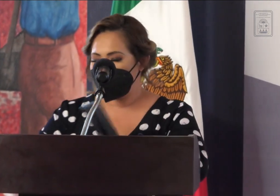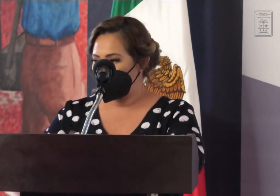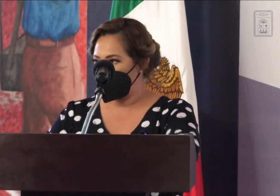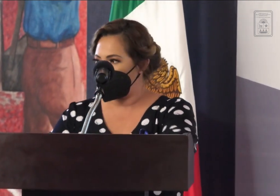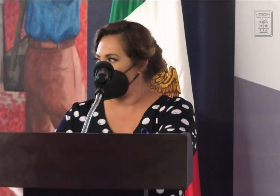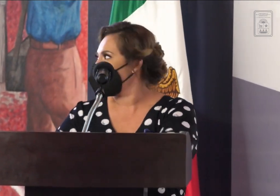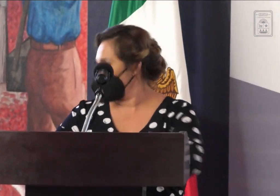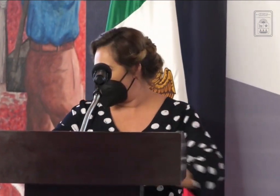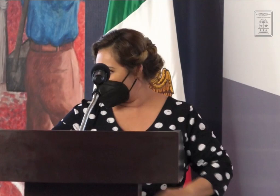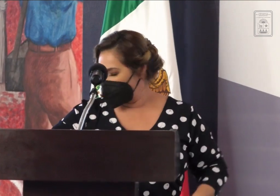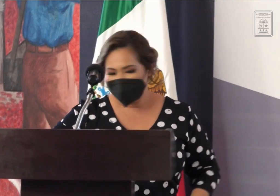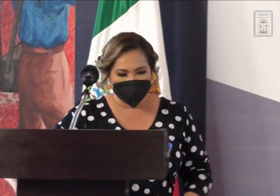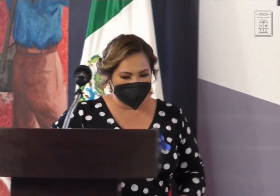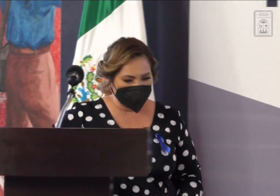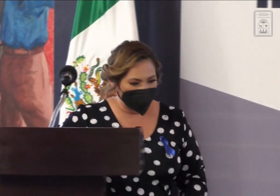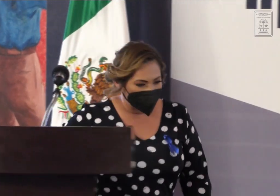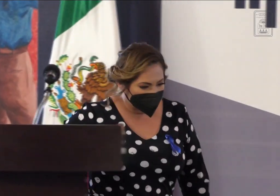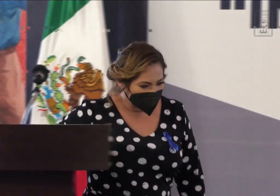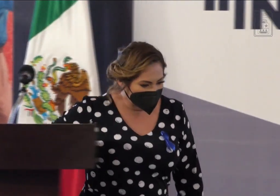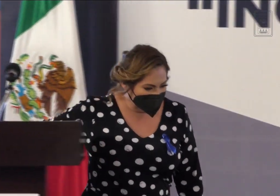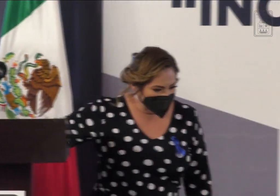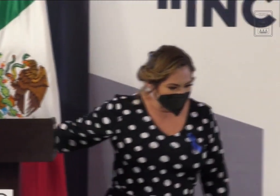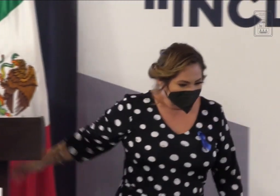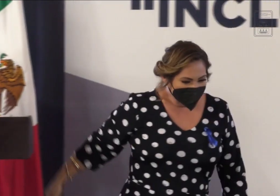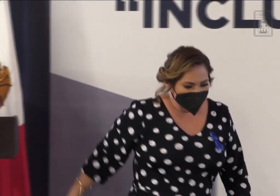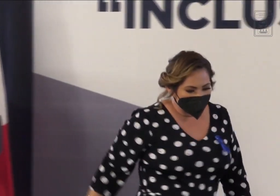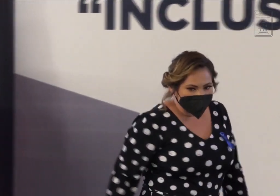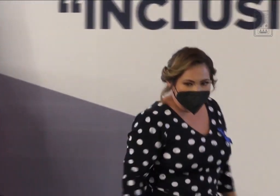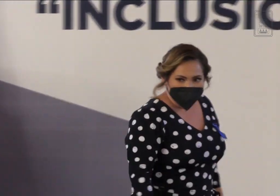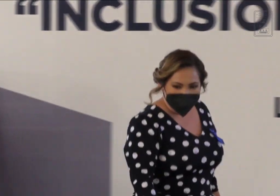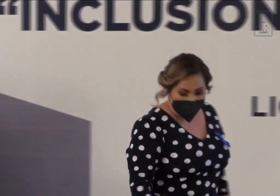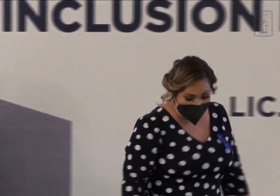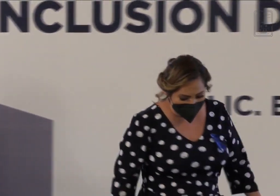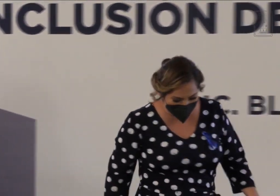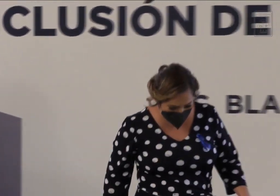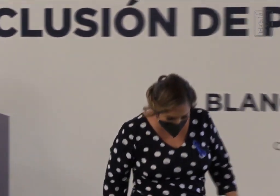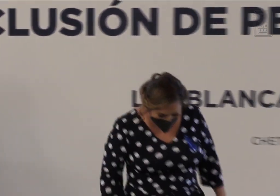Muchísimas gracias, diputada Nayamín Pablona Ramírez, presidenta de la Comisión de Cultura de la Honorable 16ª Legislatura.